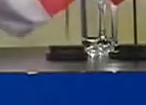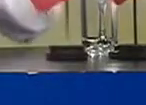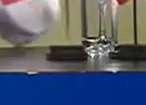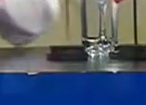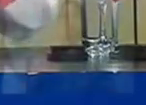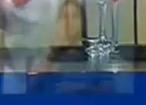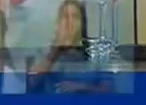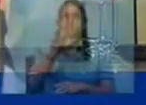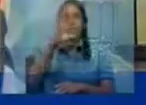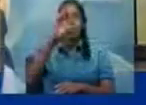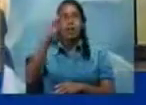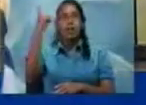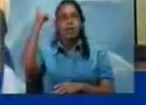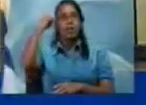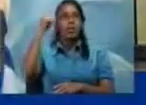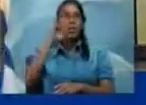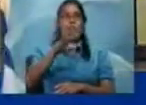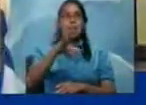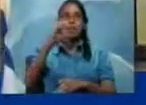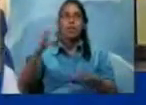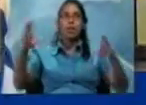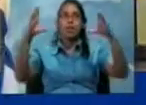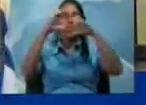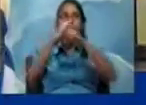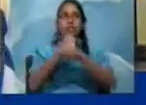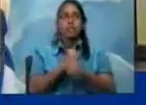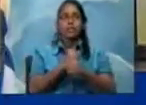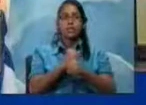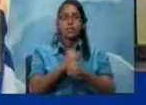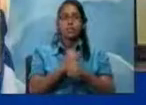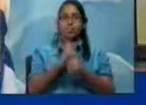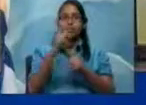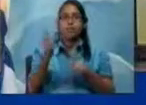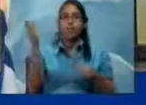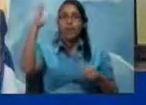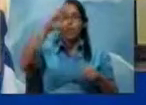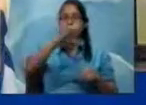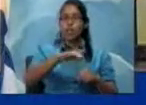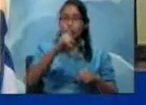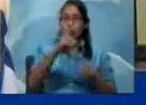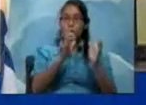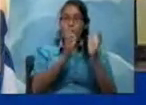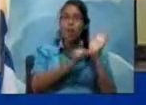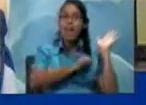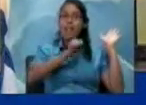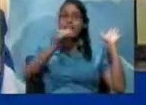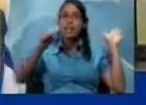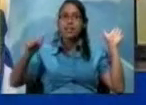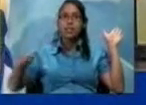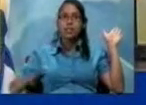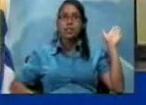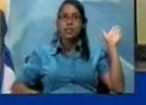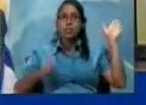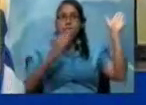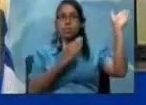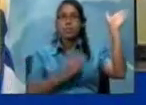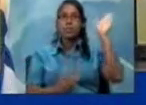40 días 40 noches estuvo el señor